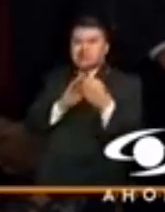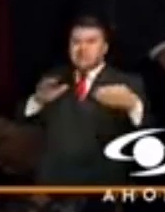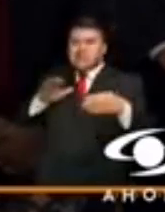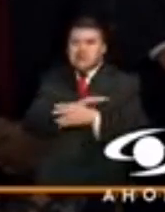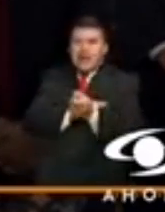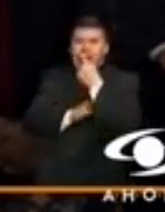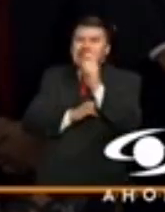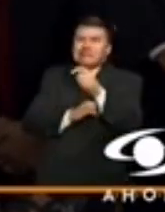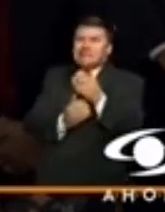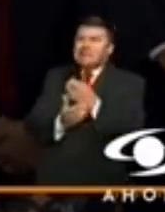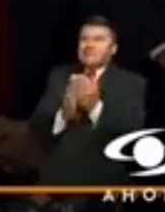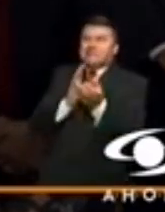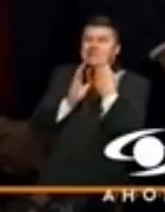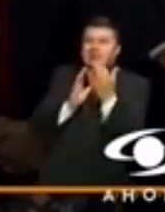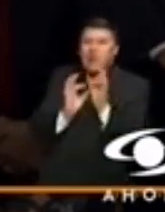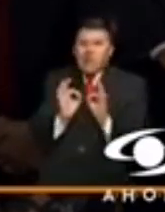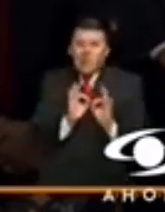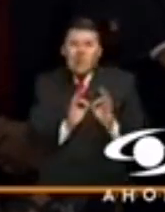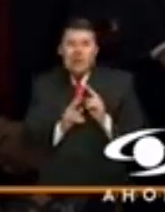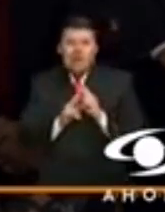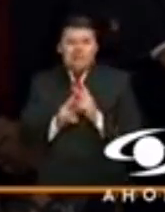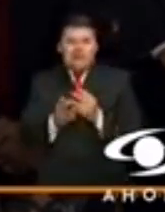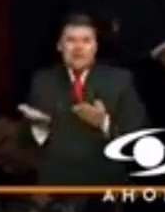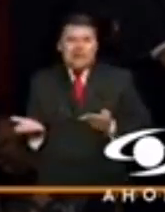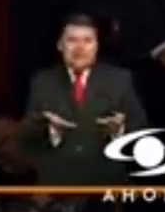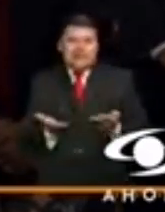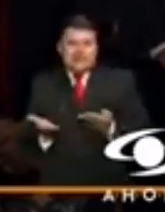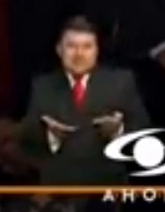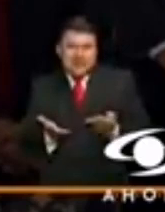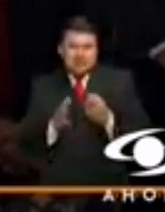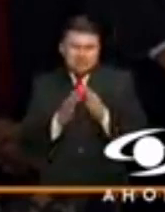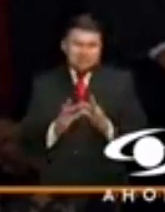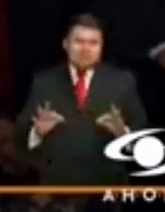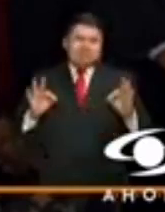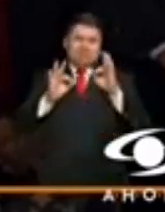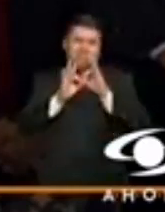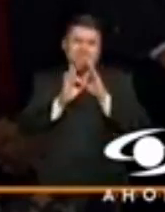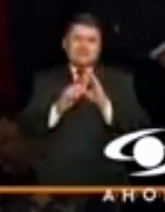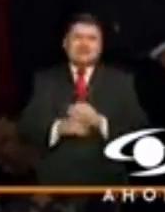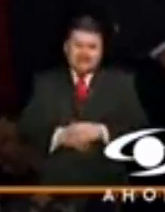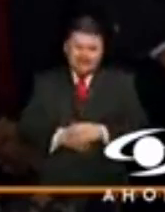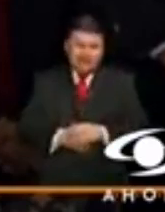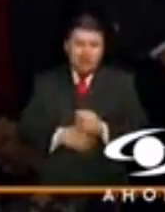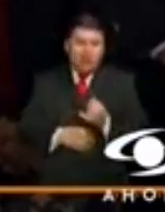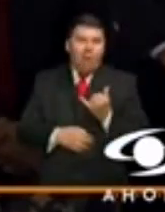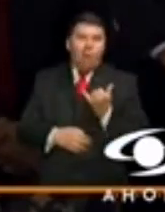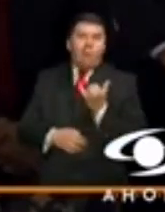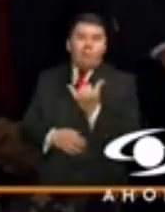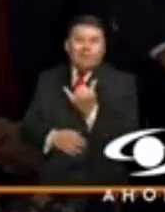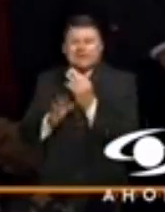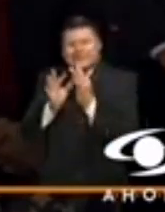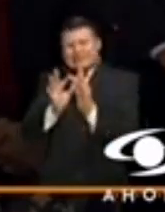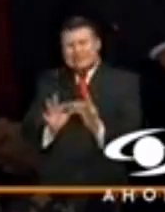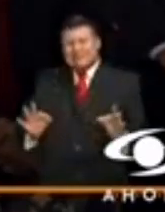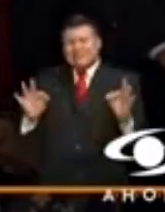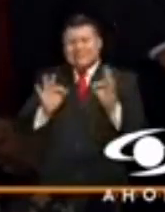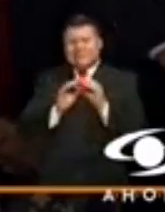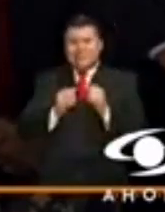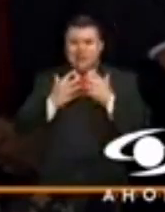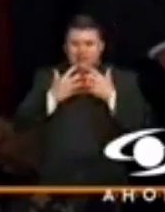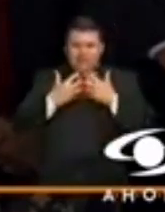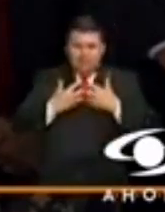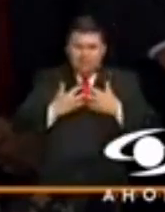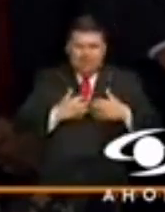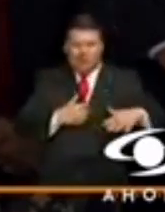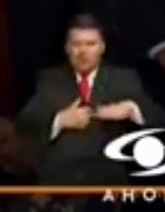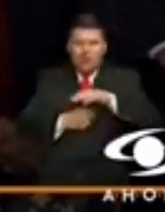acceso a los medicamentos, la adecuada prestación de los servicios públicos esenciales, así como de aquellas indispensables para el funcionamiento